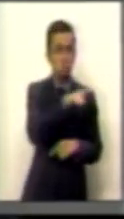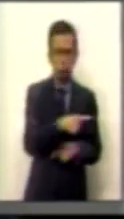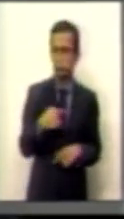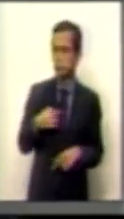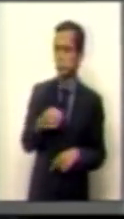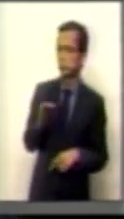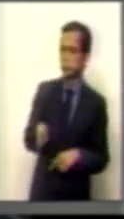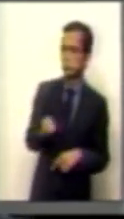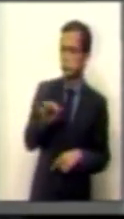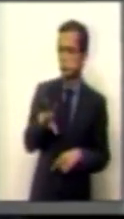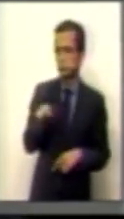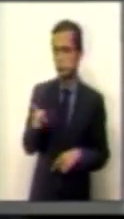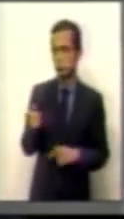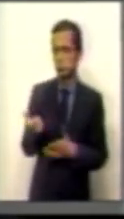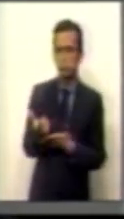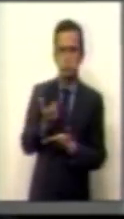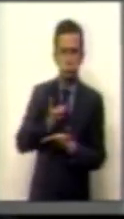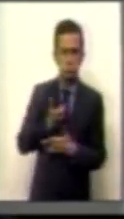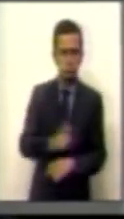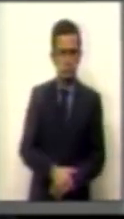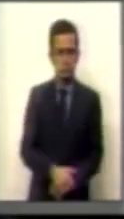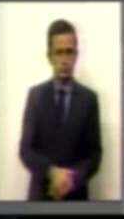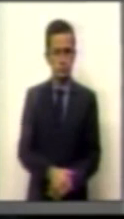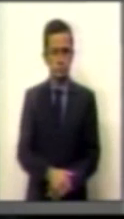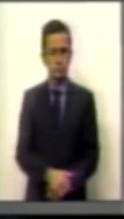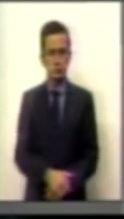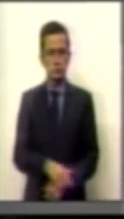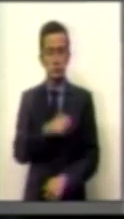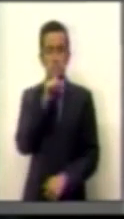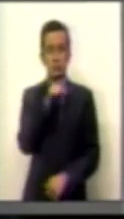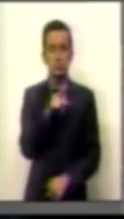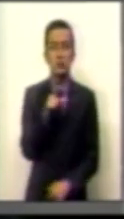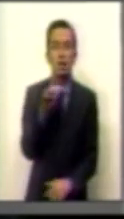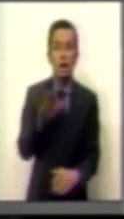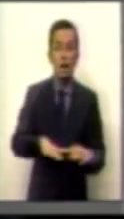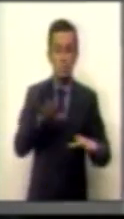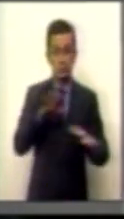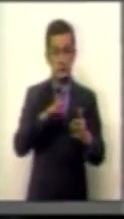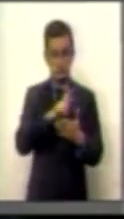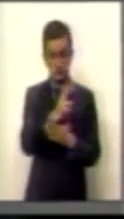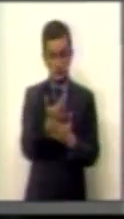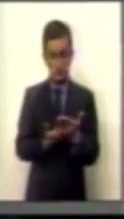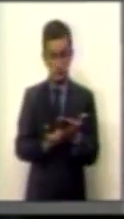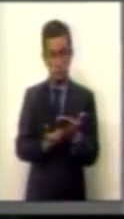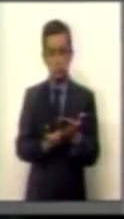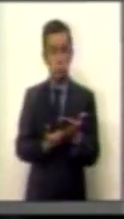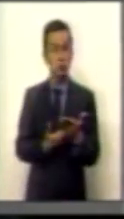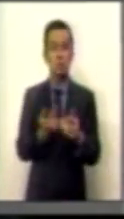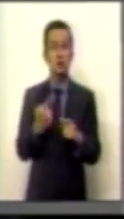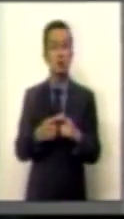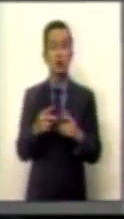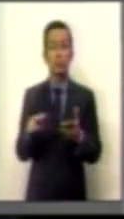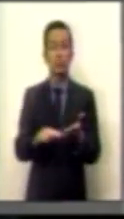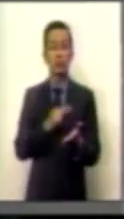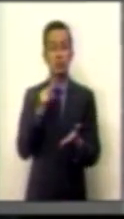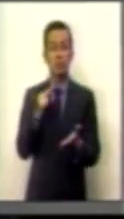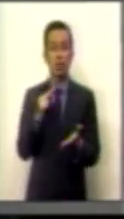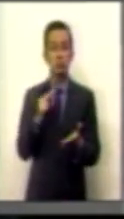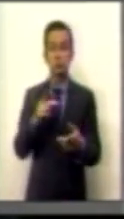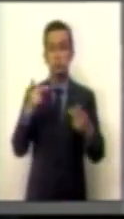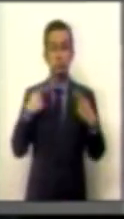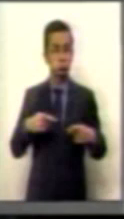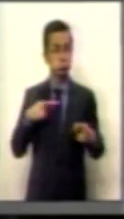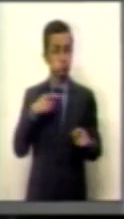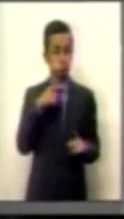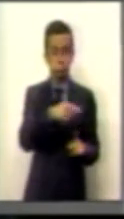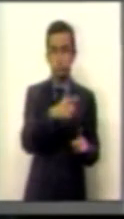no reconocerlos. También a veces los recibos los firman simples cobradores o personas que no tienen